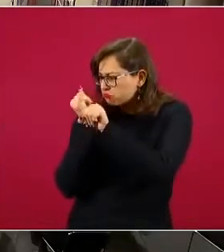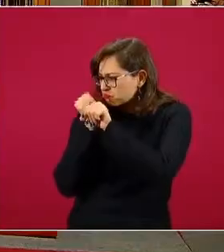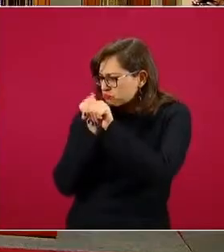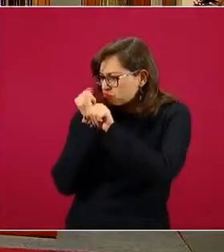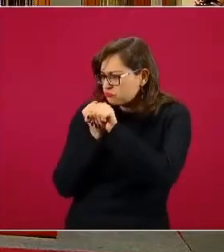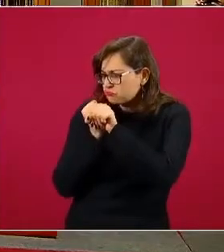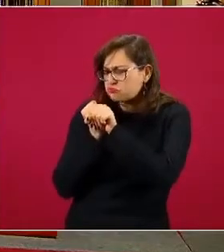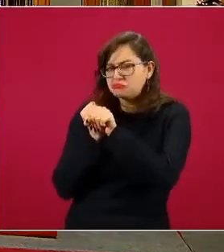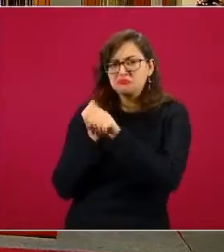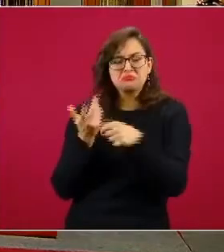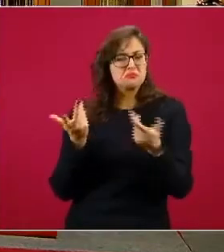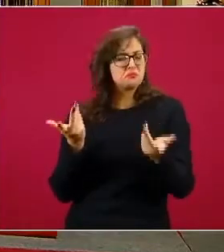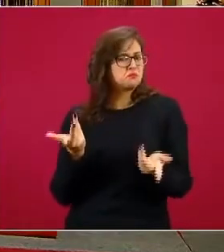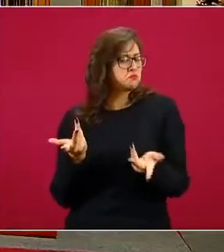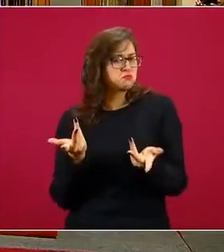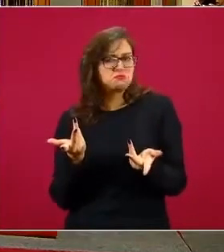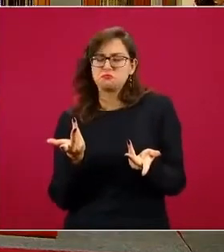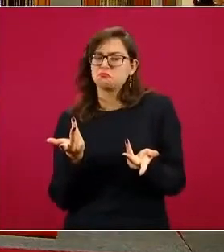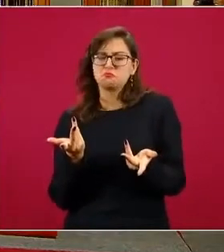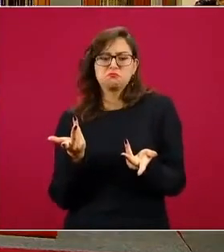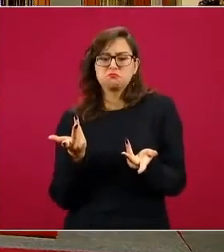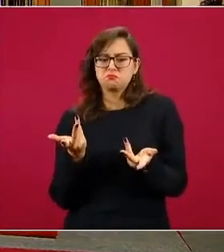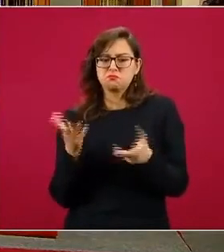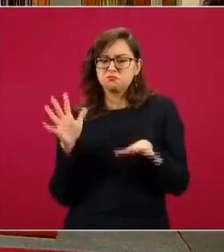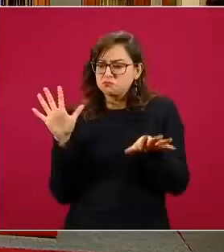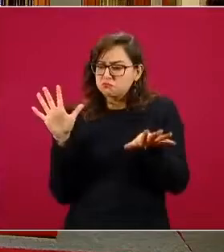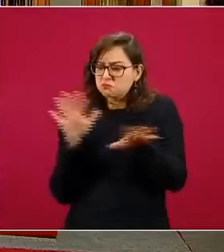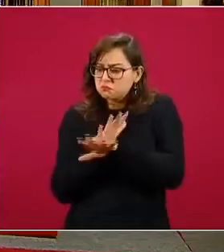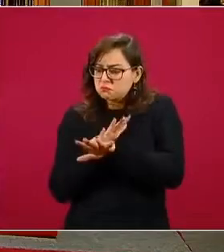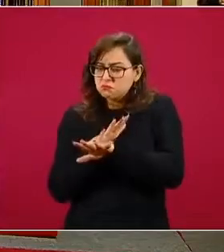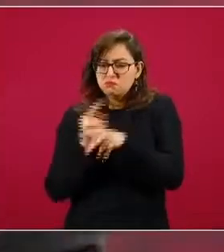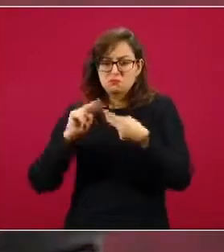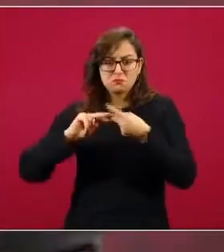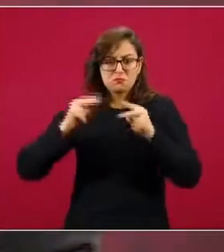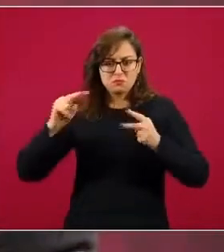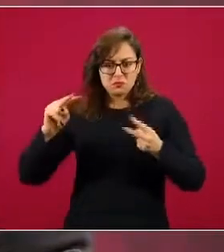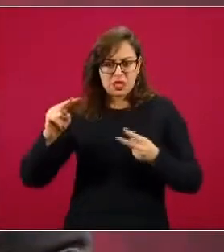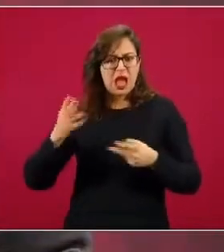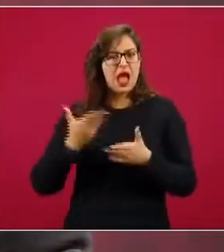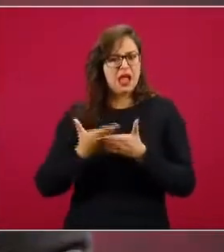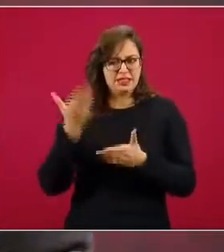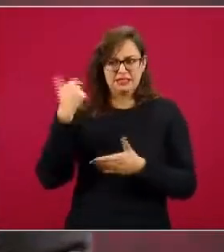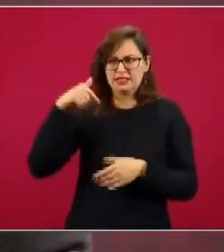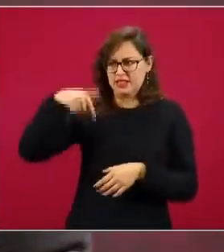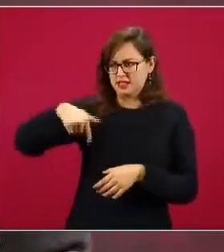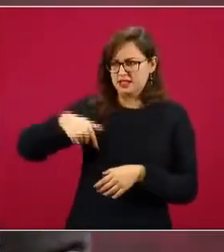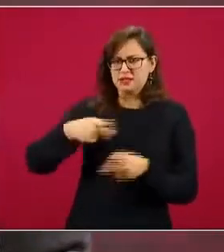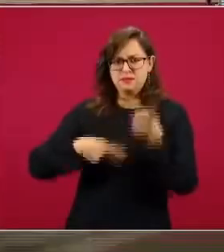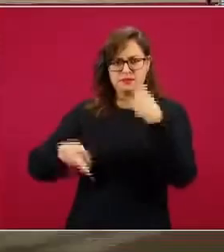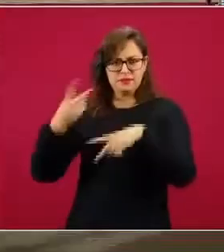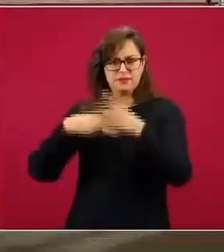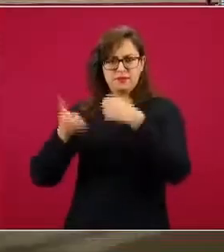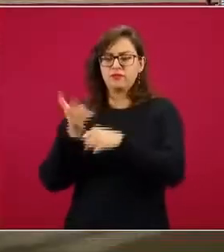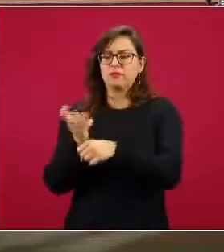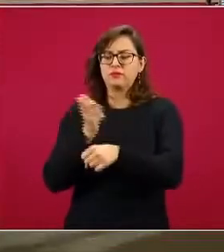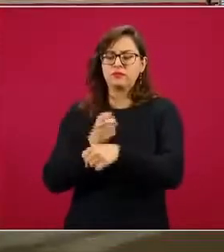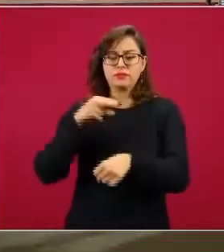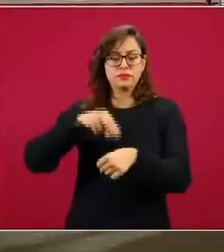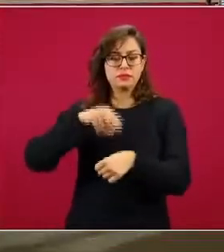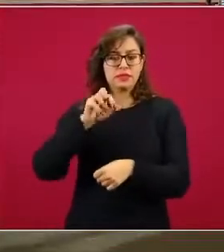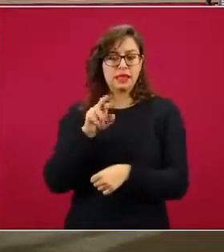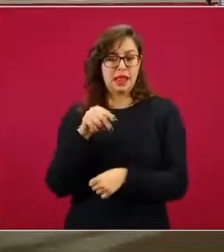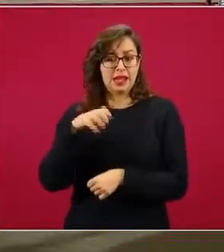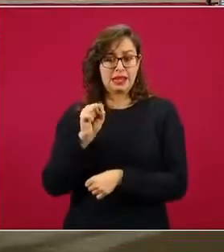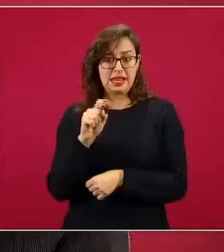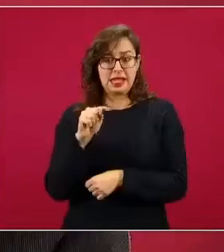de evidencia sobre las mutaciones. Recordarán que trajimos una vez aquí de invitado a nuestro compañero, el doctor Ernesto